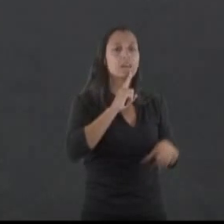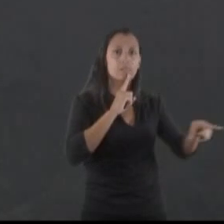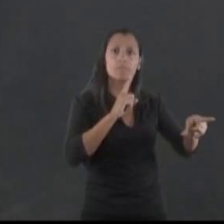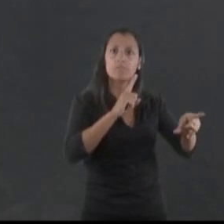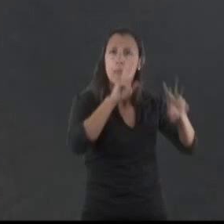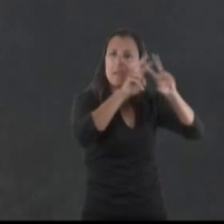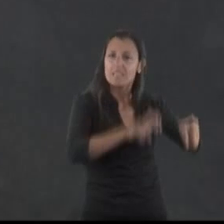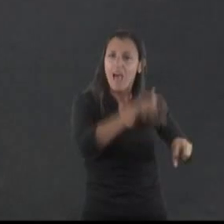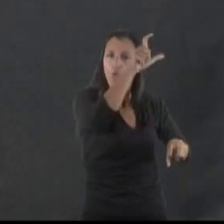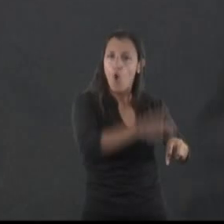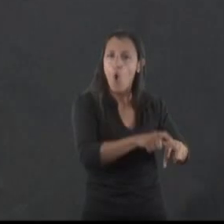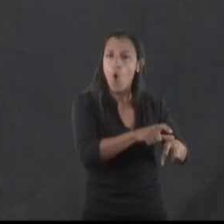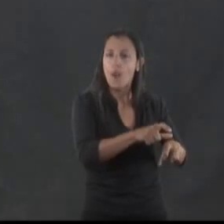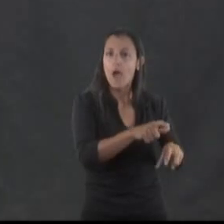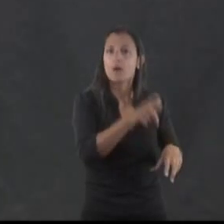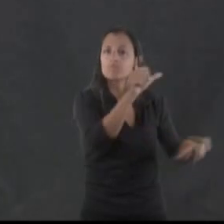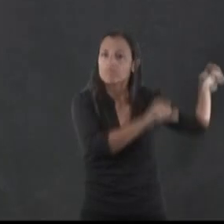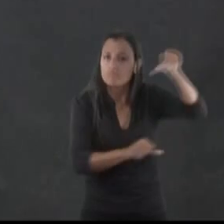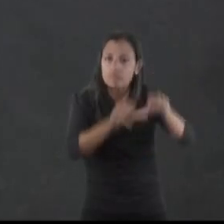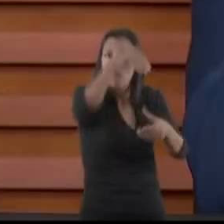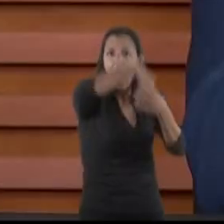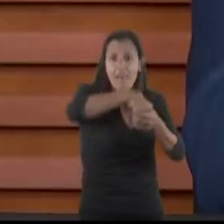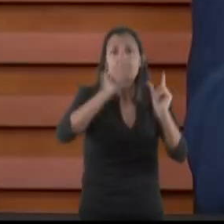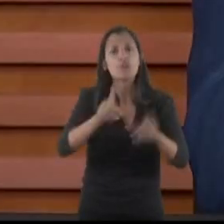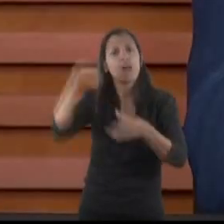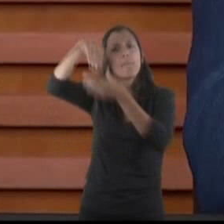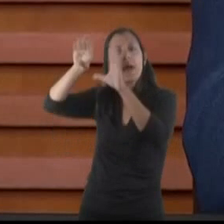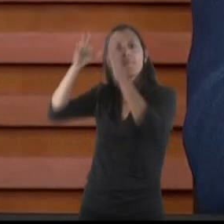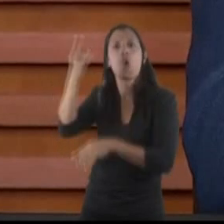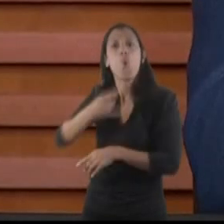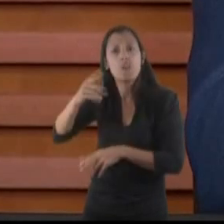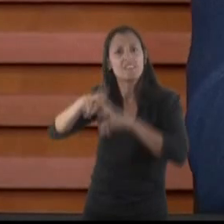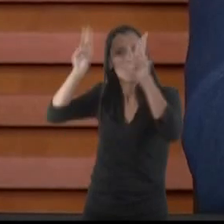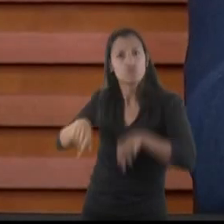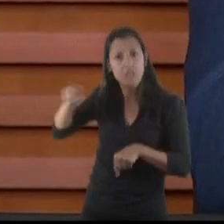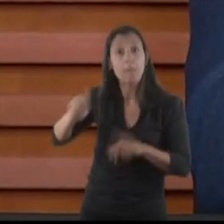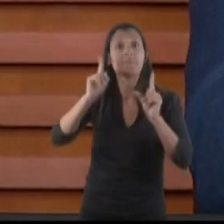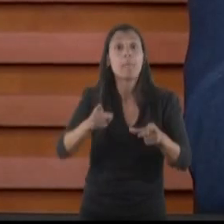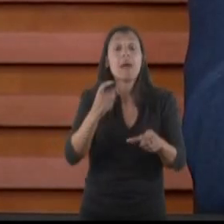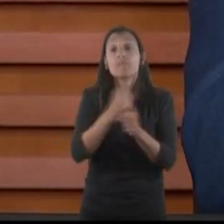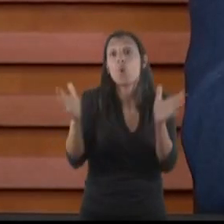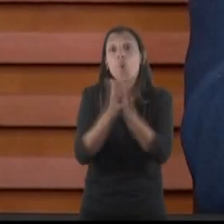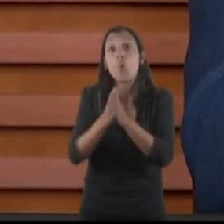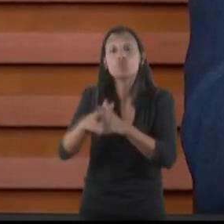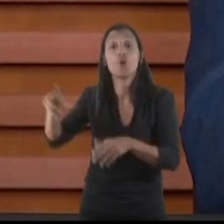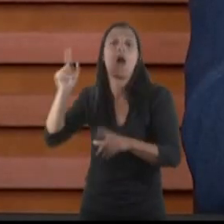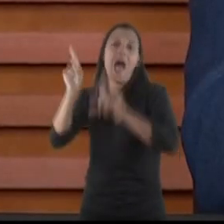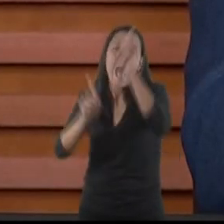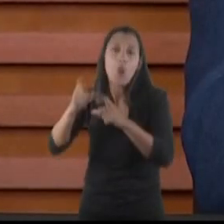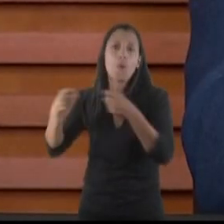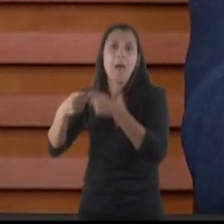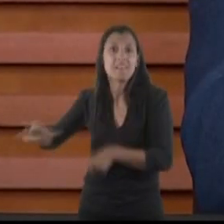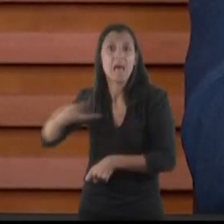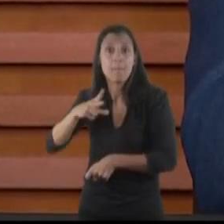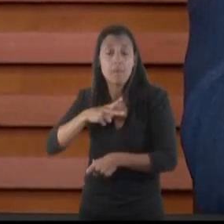Investigadores del CONICET, investigadores de la Universidad de San Martín, con empresas privadas, han logrado desarrollar